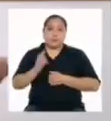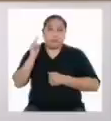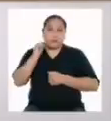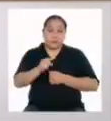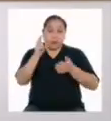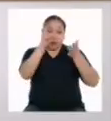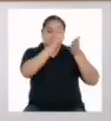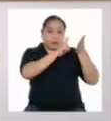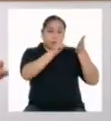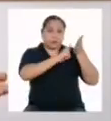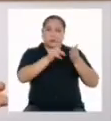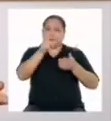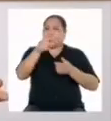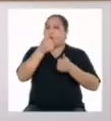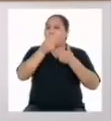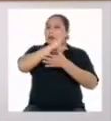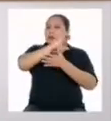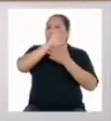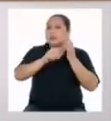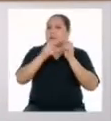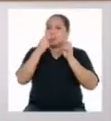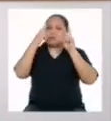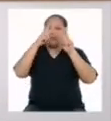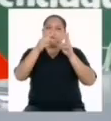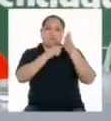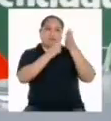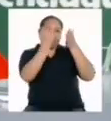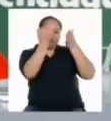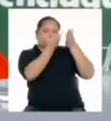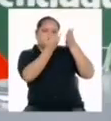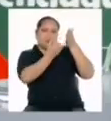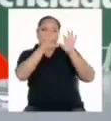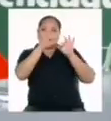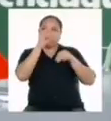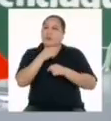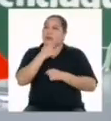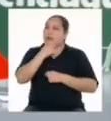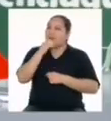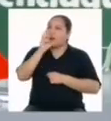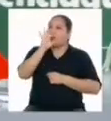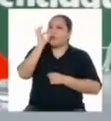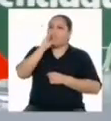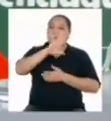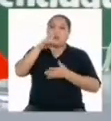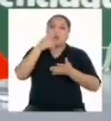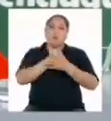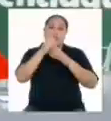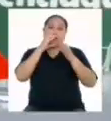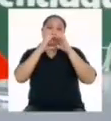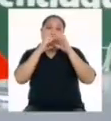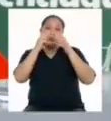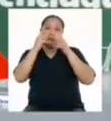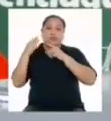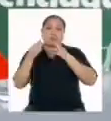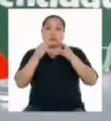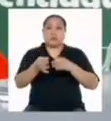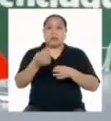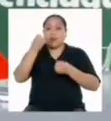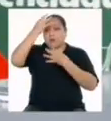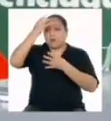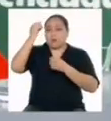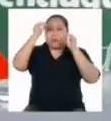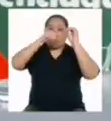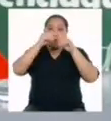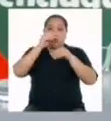A partir de lo leído, ¿qué características resaltantes podemos encontrar? Noto que, como con todo medio de comunicación, la información